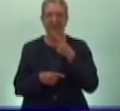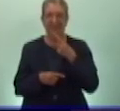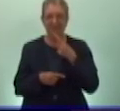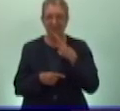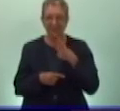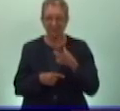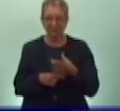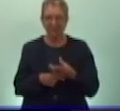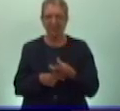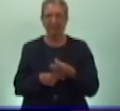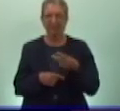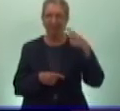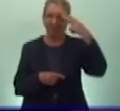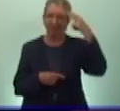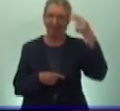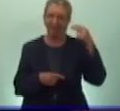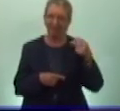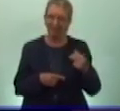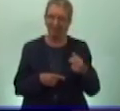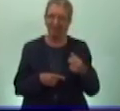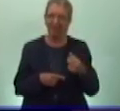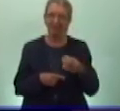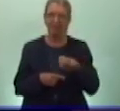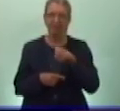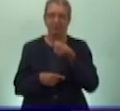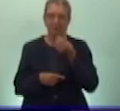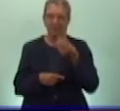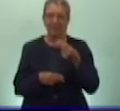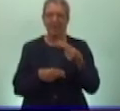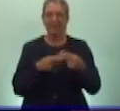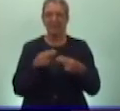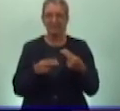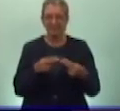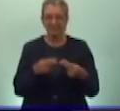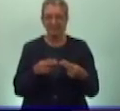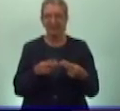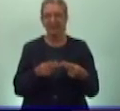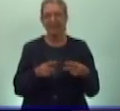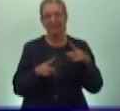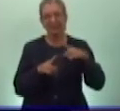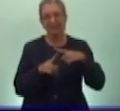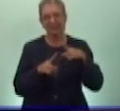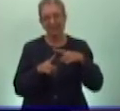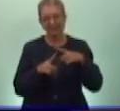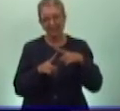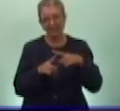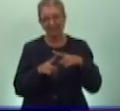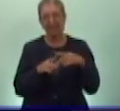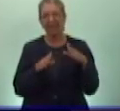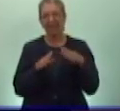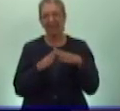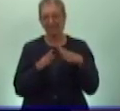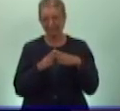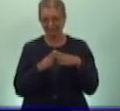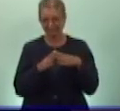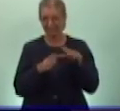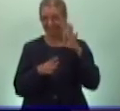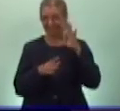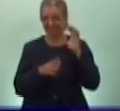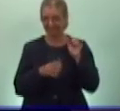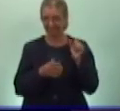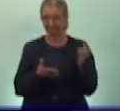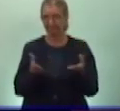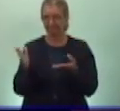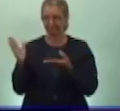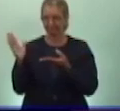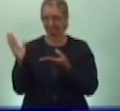siguientes habilidades, valga la redundancia, para poder realizar los ejercicios que a continuación vamos a mostrar.